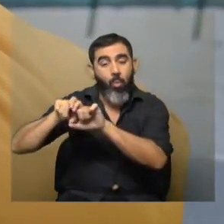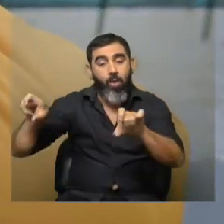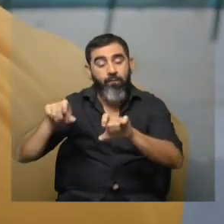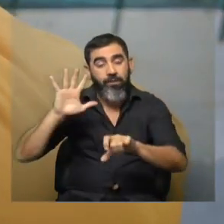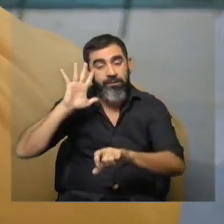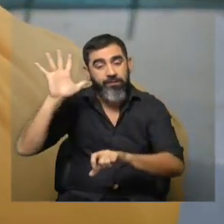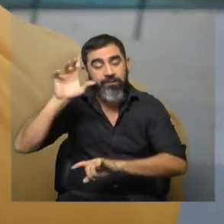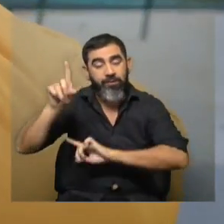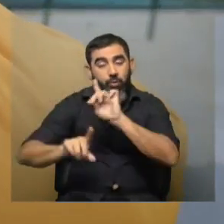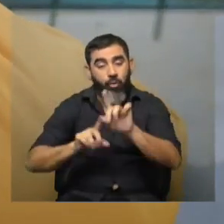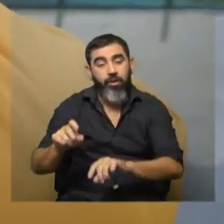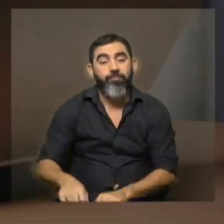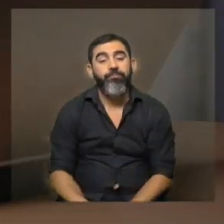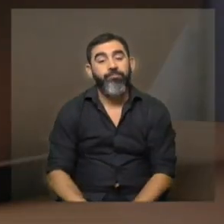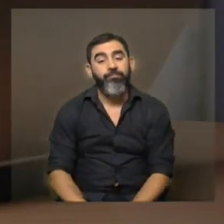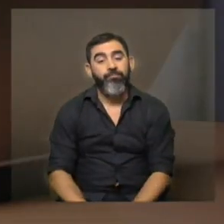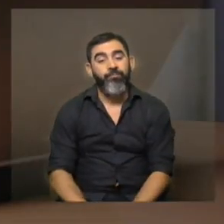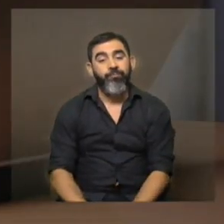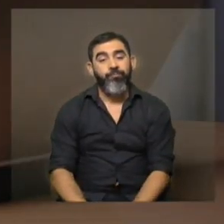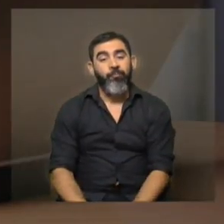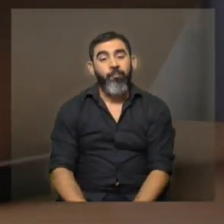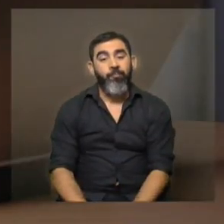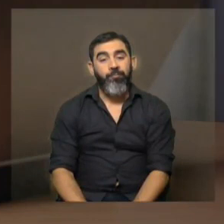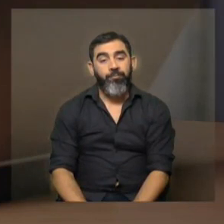la Universidad de la República,